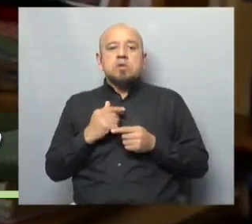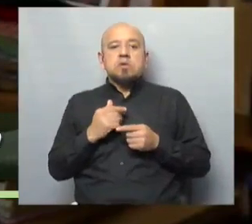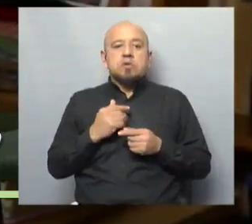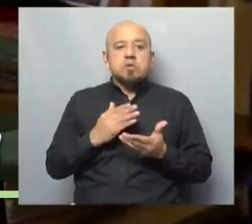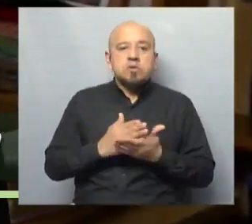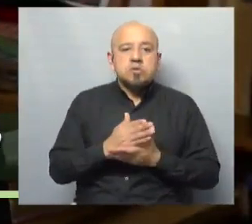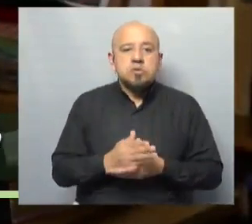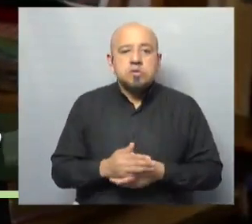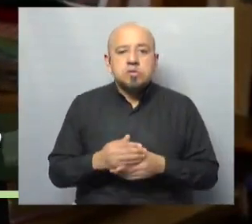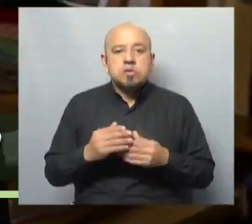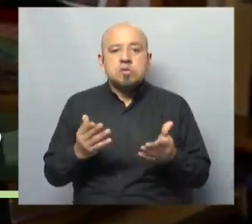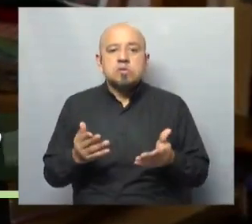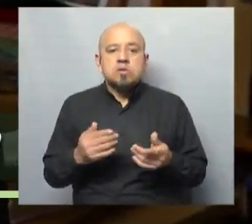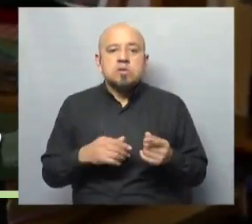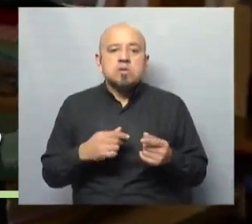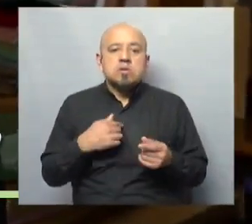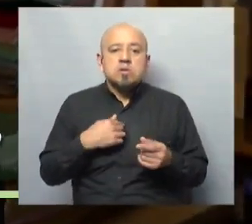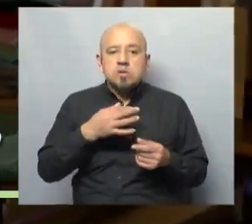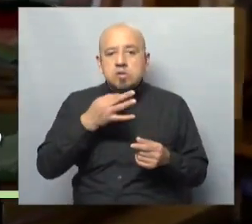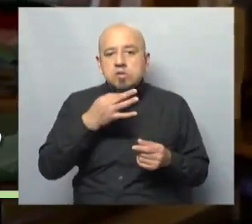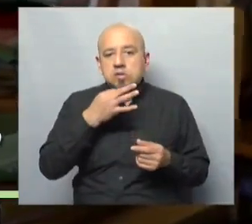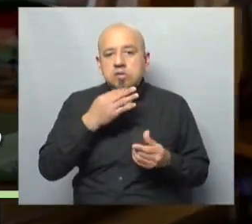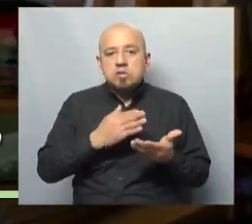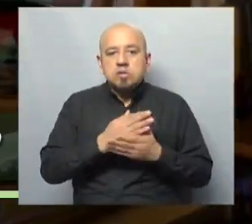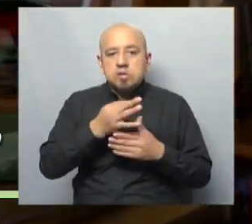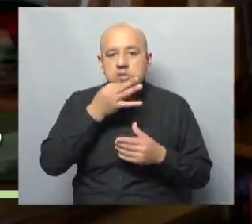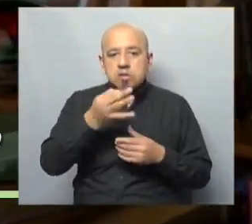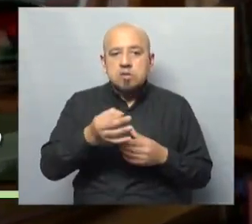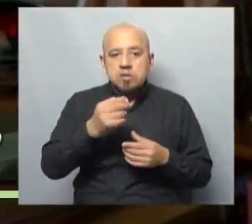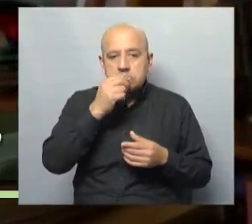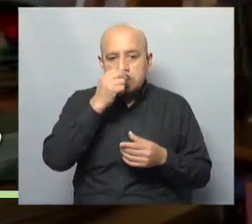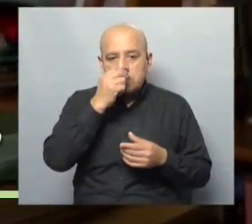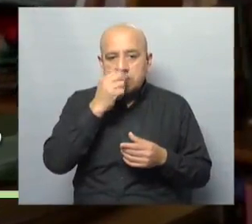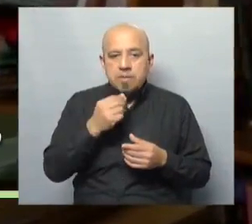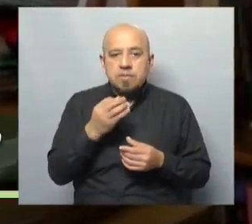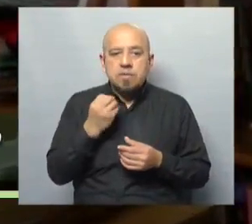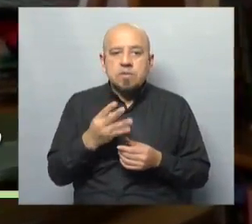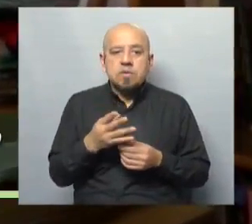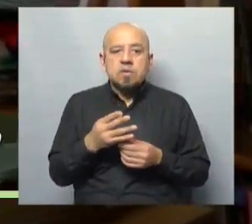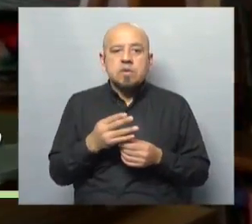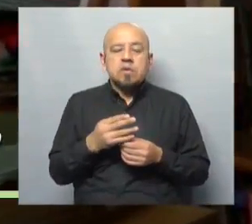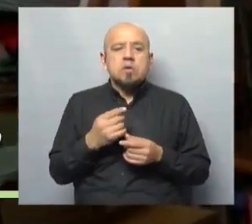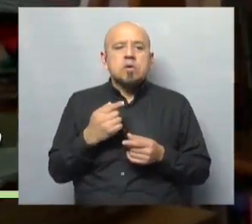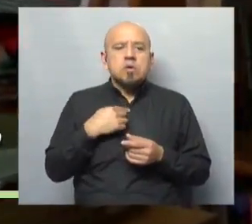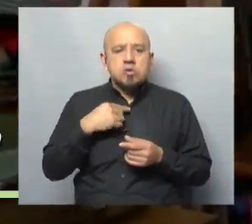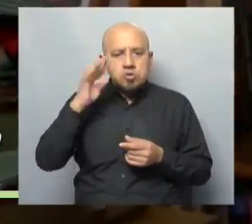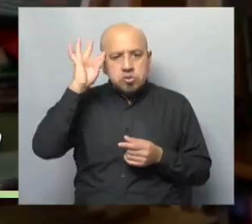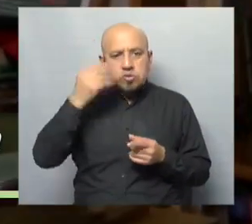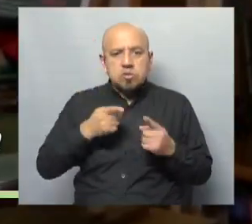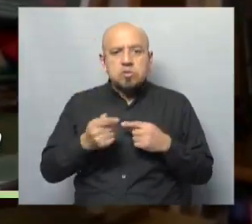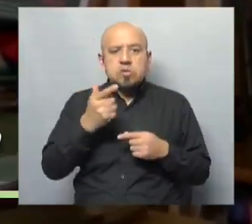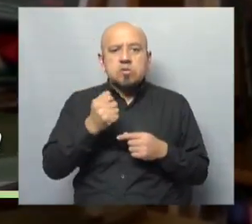vandalización este hago como una pequeña inflexión porque yo creo que es un atentado